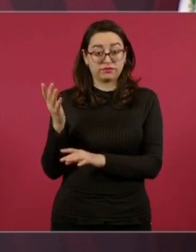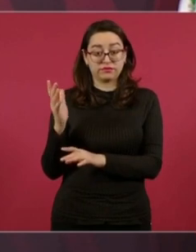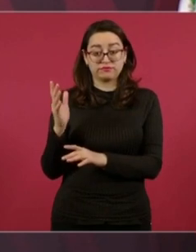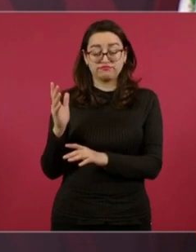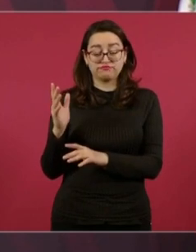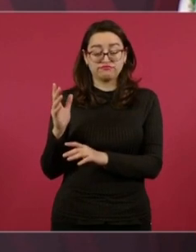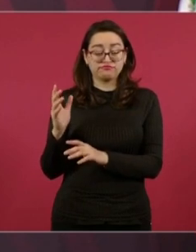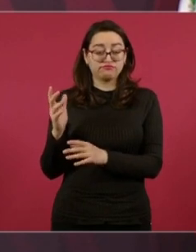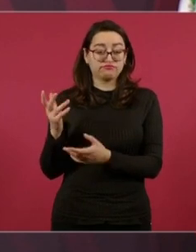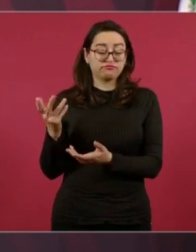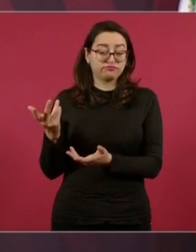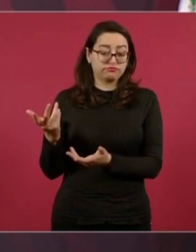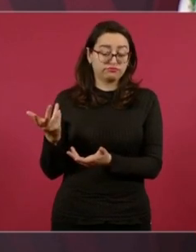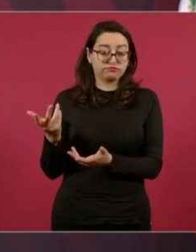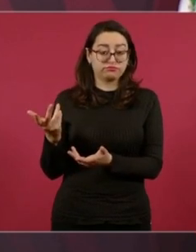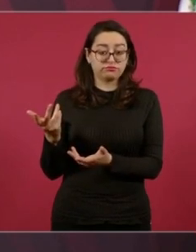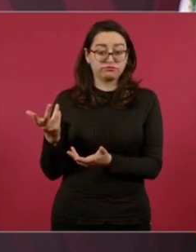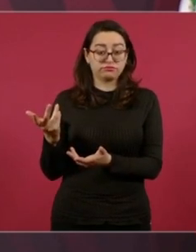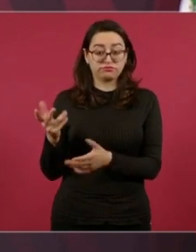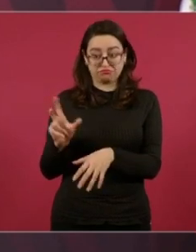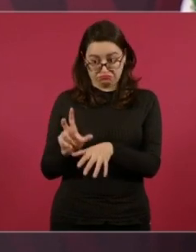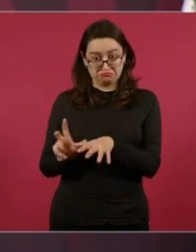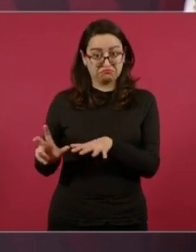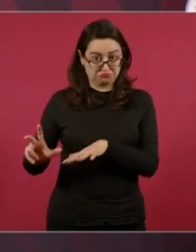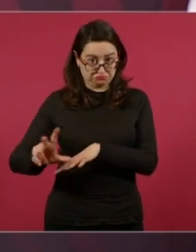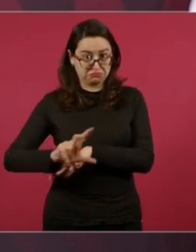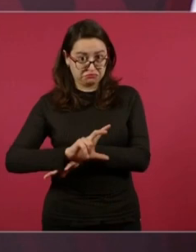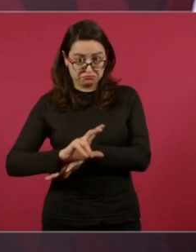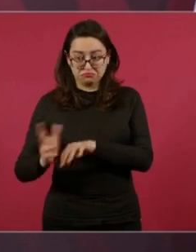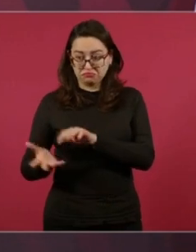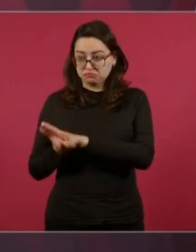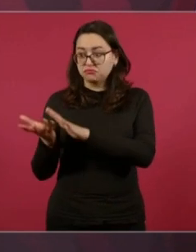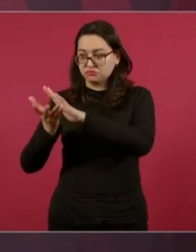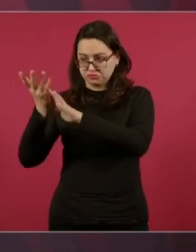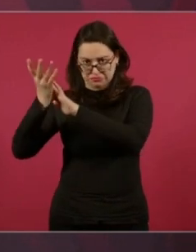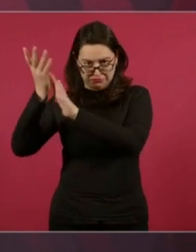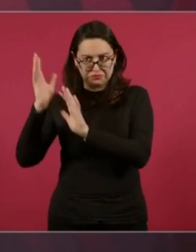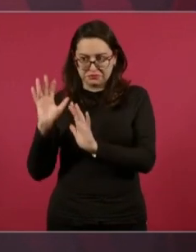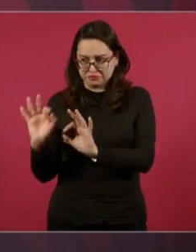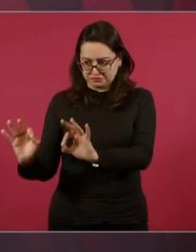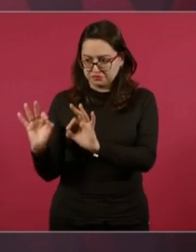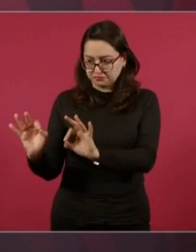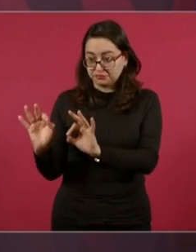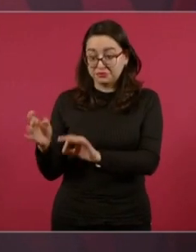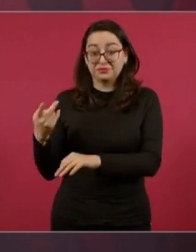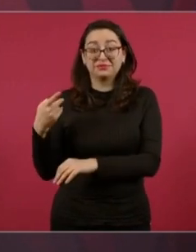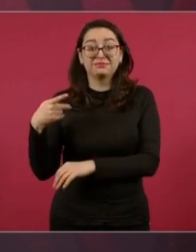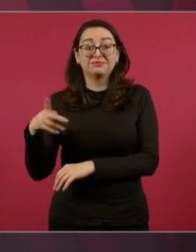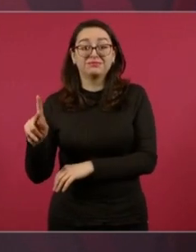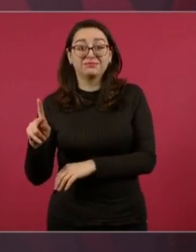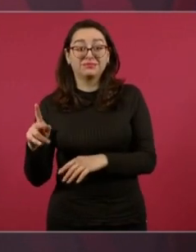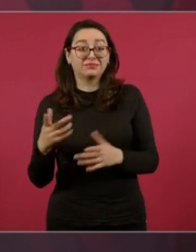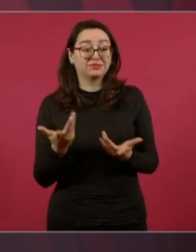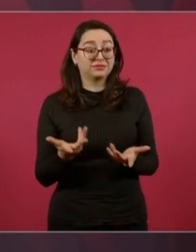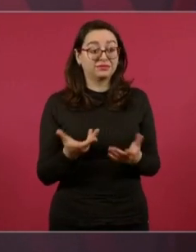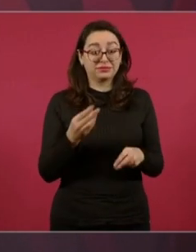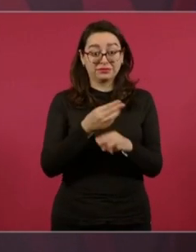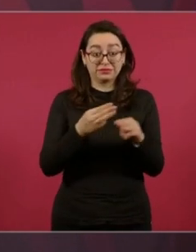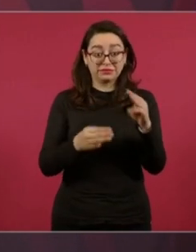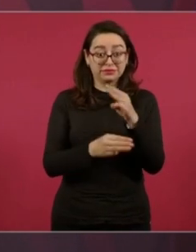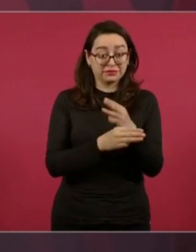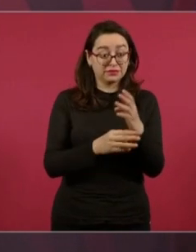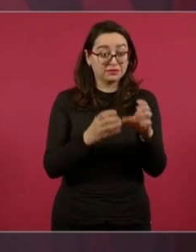edificación, para la realización del Tren Maya. Nada más en la numeraria